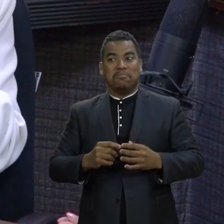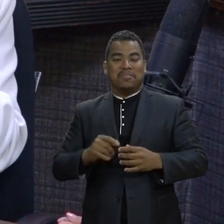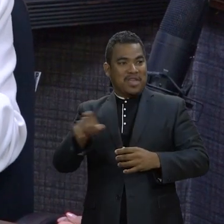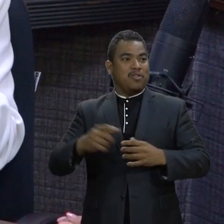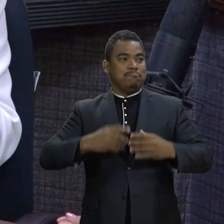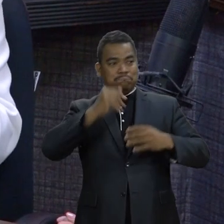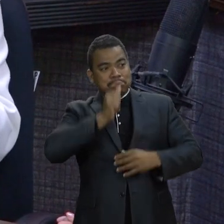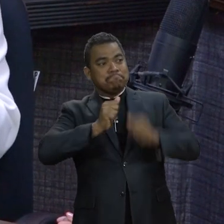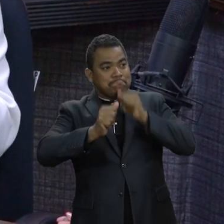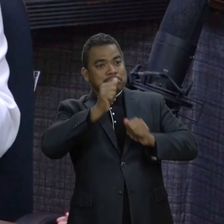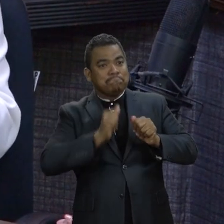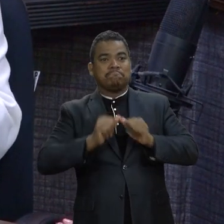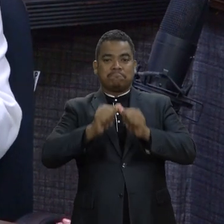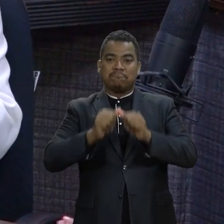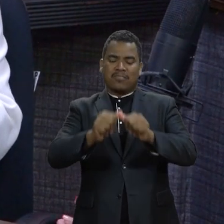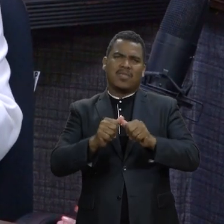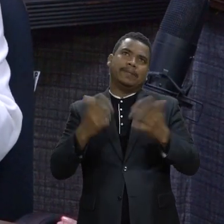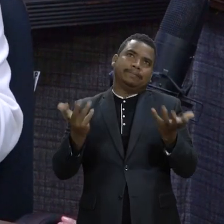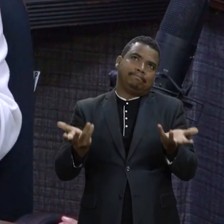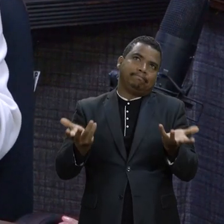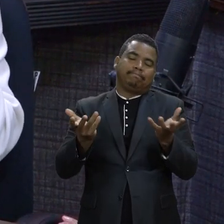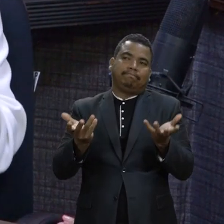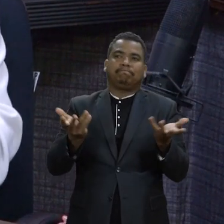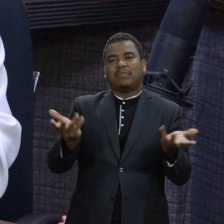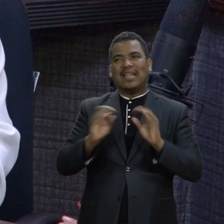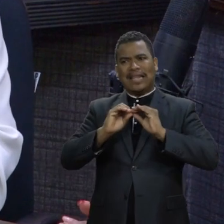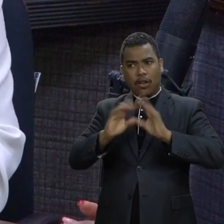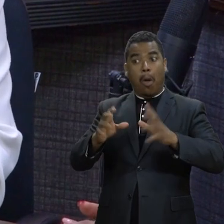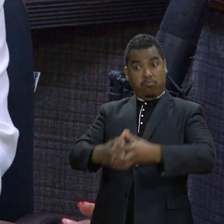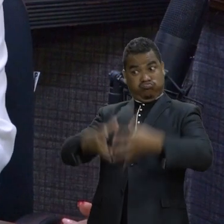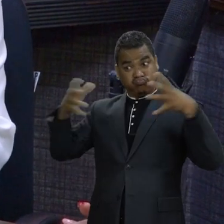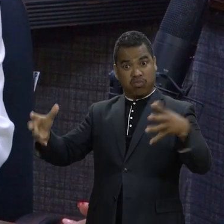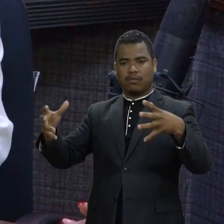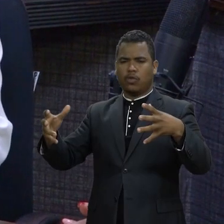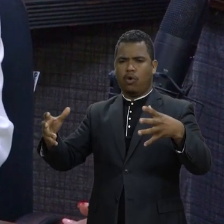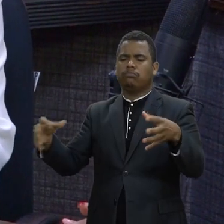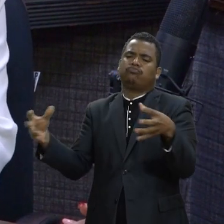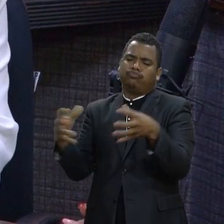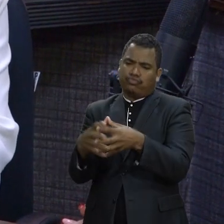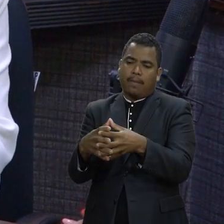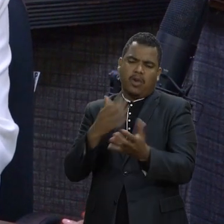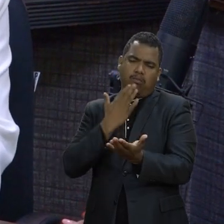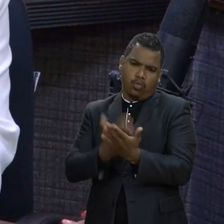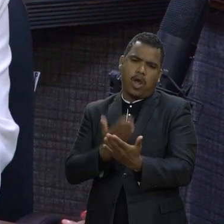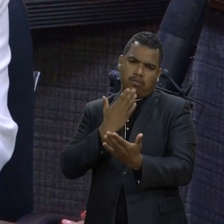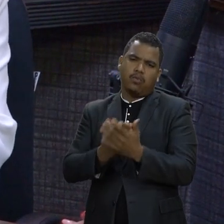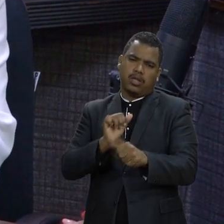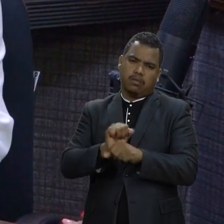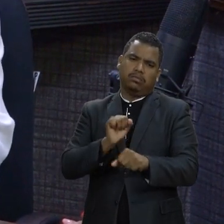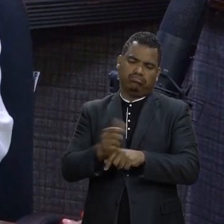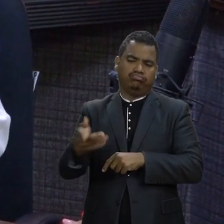periodística para ir más allá. Eso ahora tenemos una procuraduría que tenemos